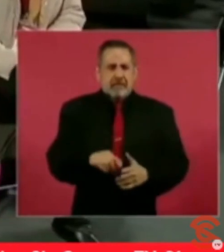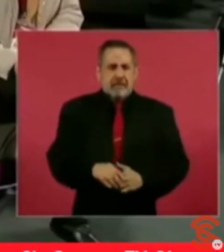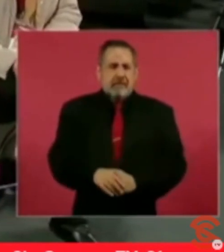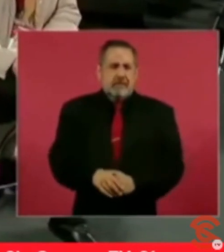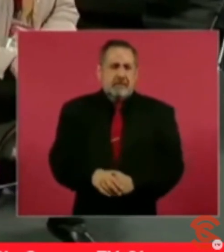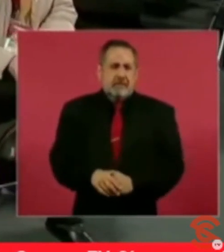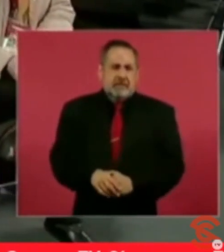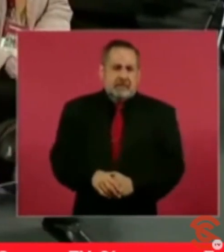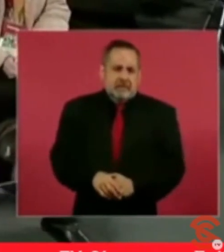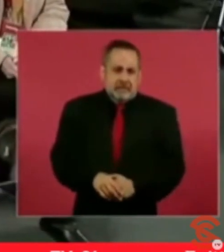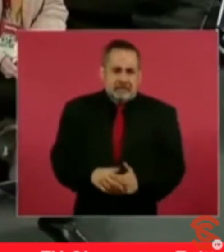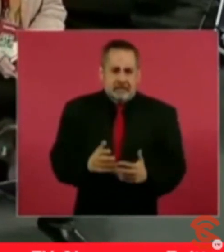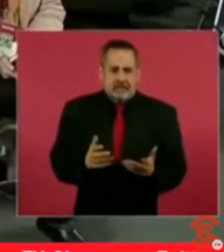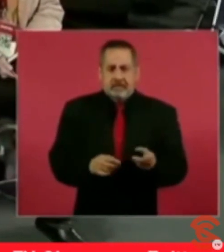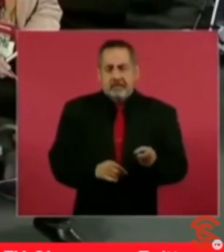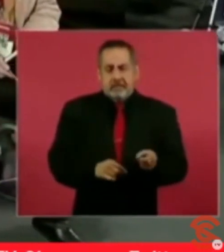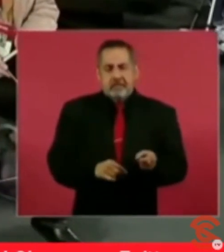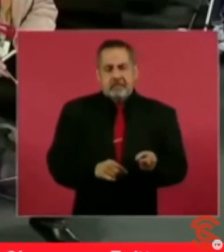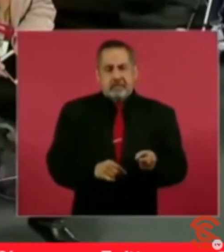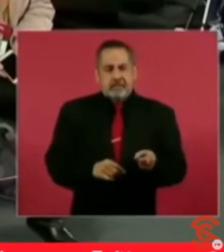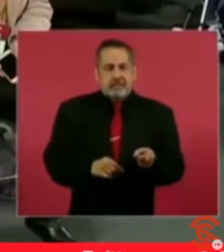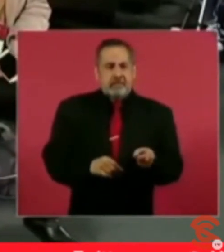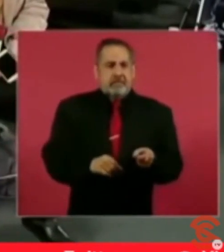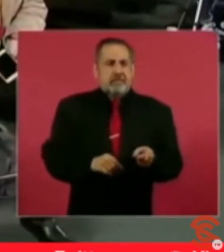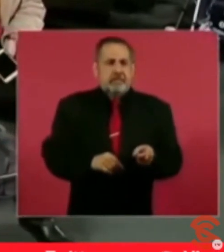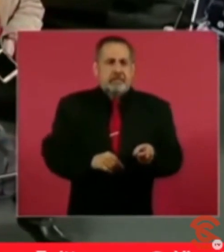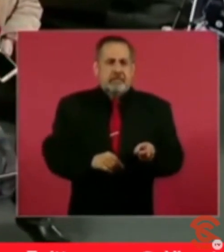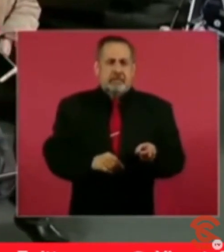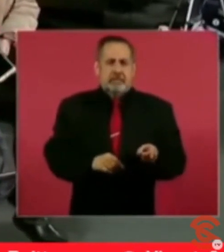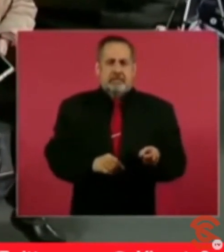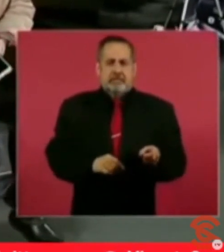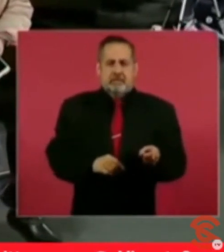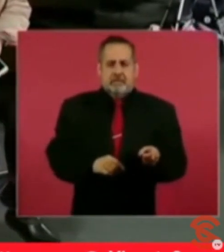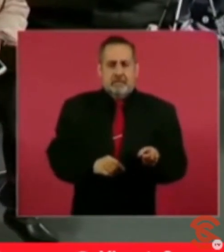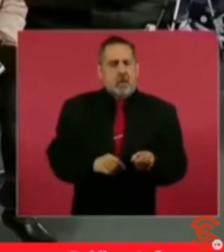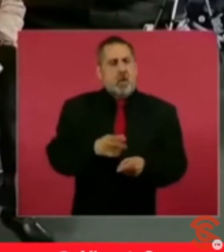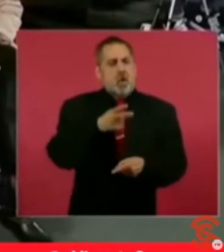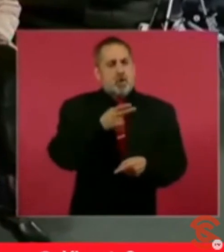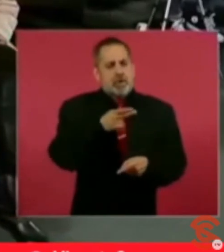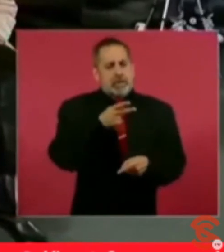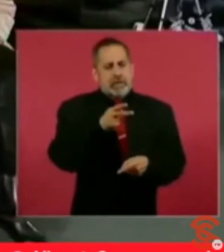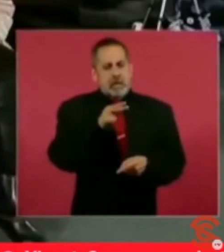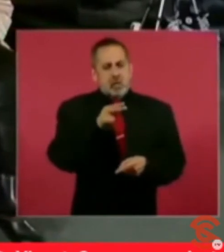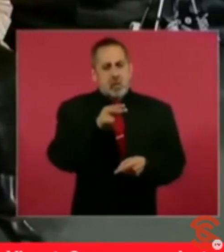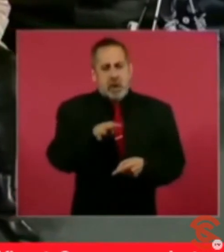Entonces está en 89